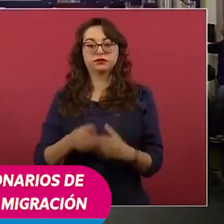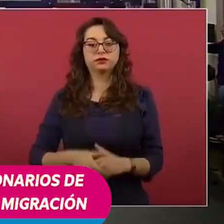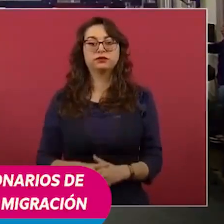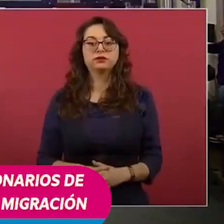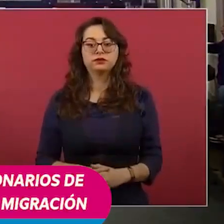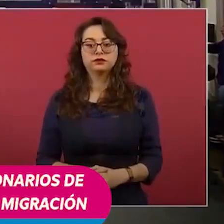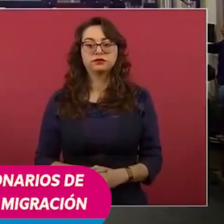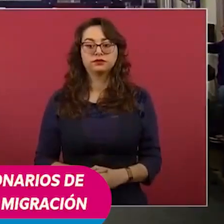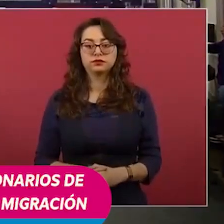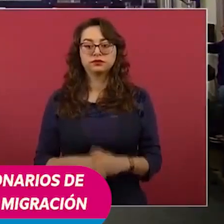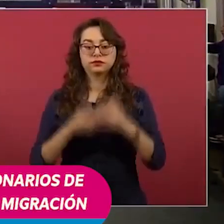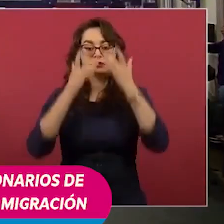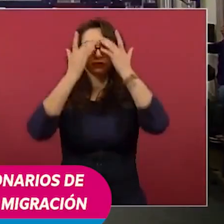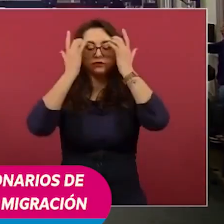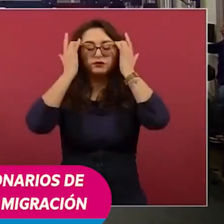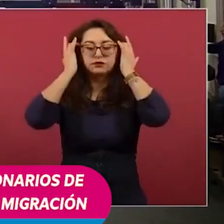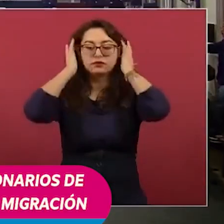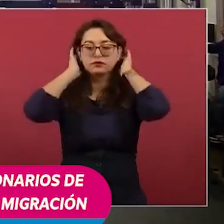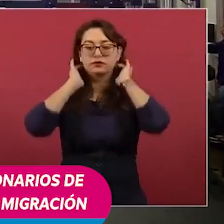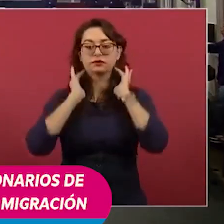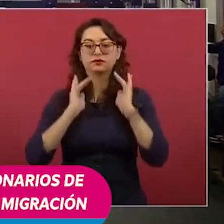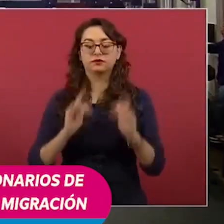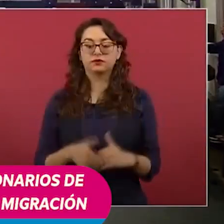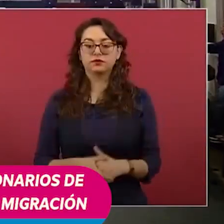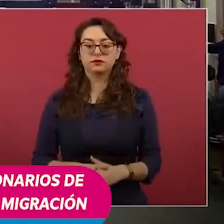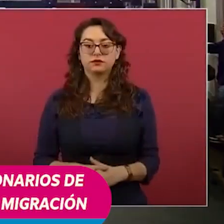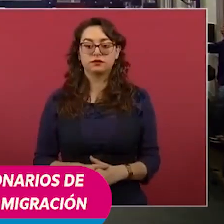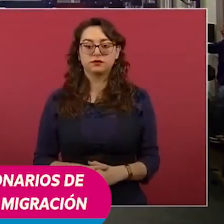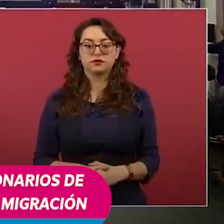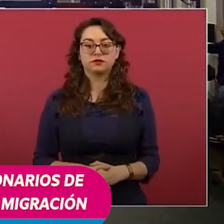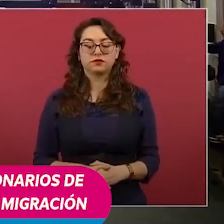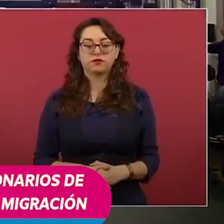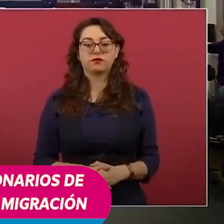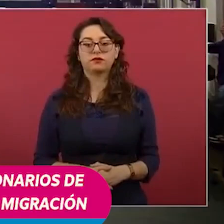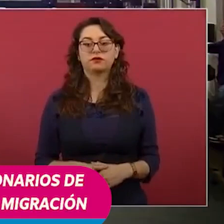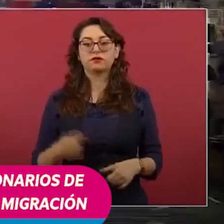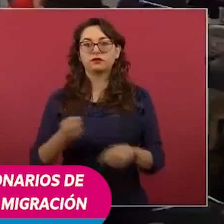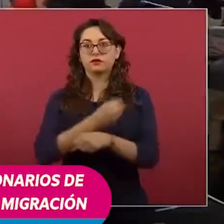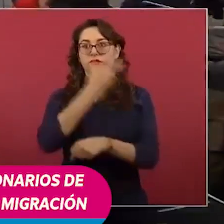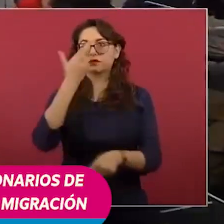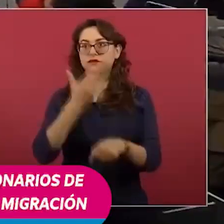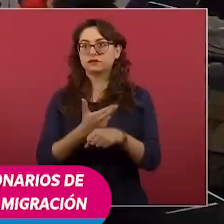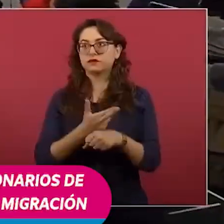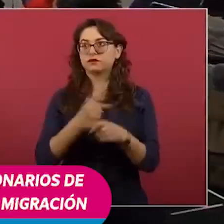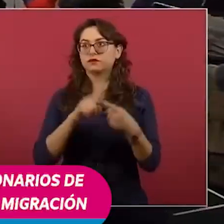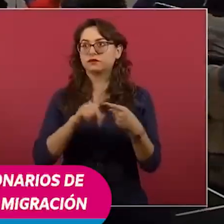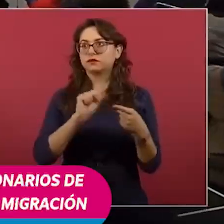Van los secretarios de Seguridad, Defensa, Marina,